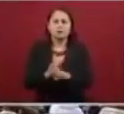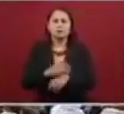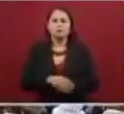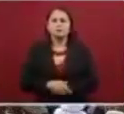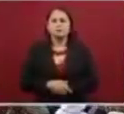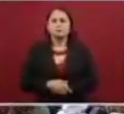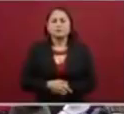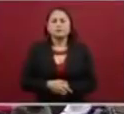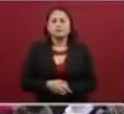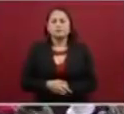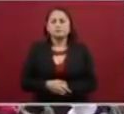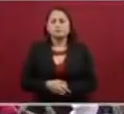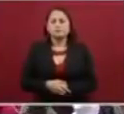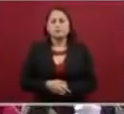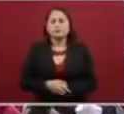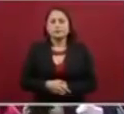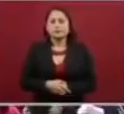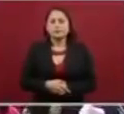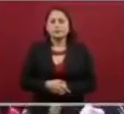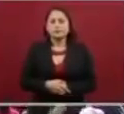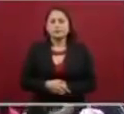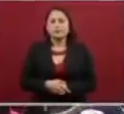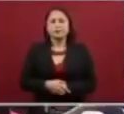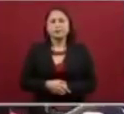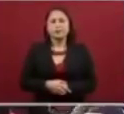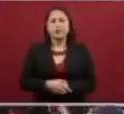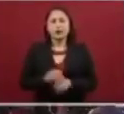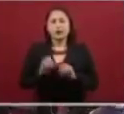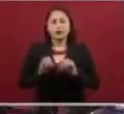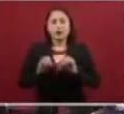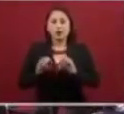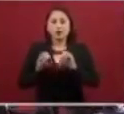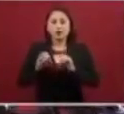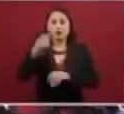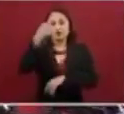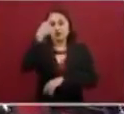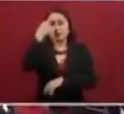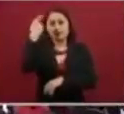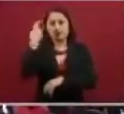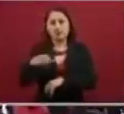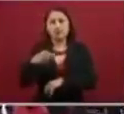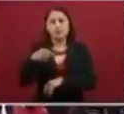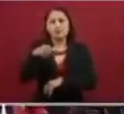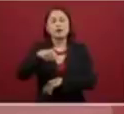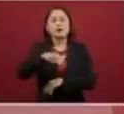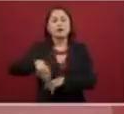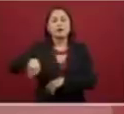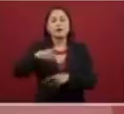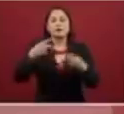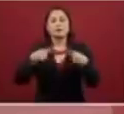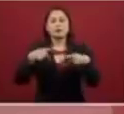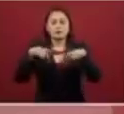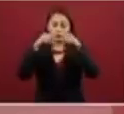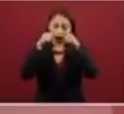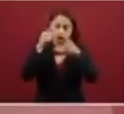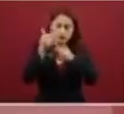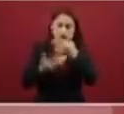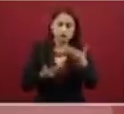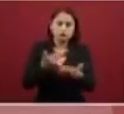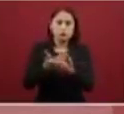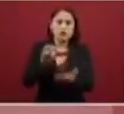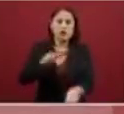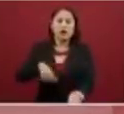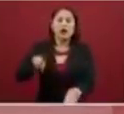La Oficina de Atención Ciudadana de Palacio Nacional atiende